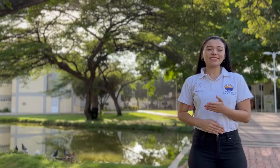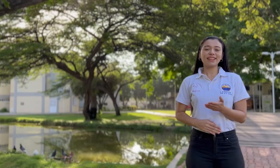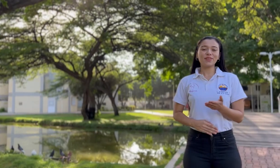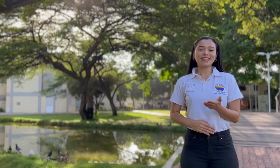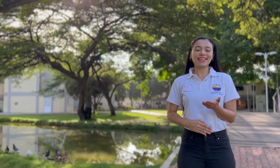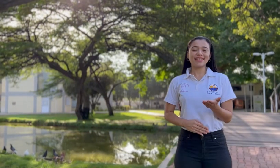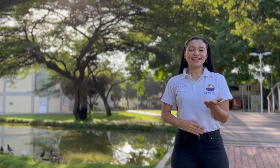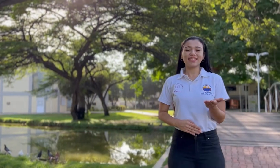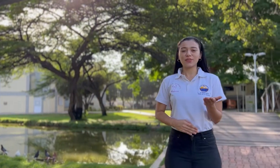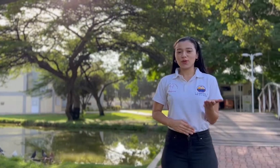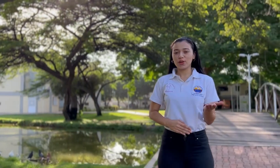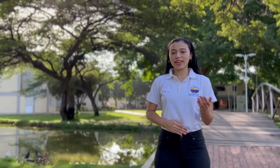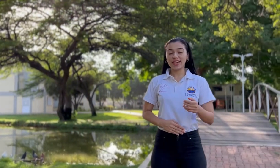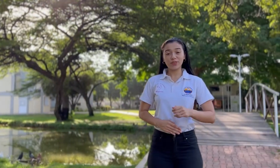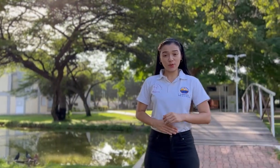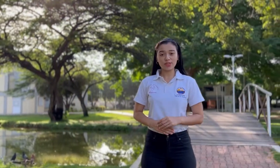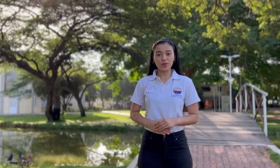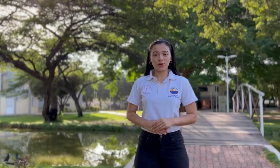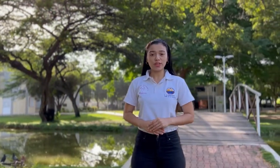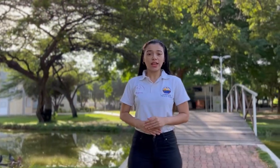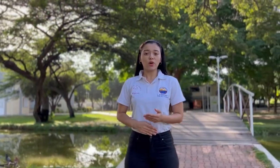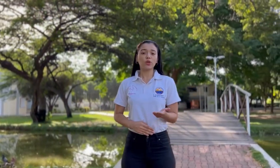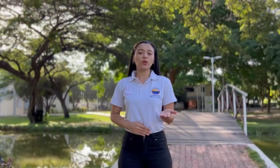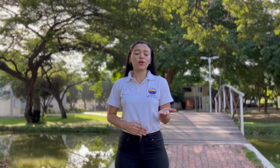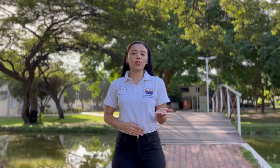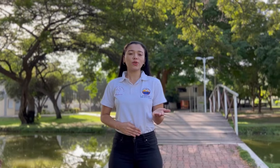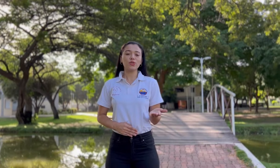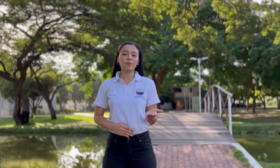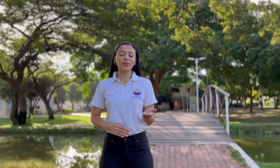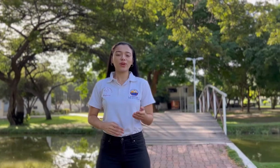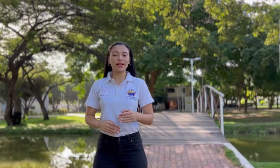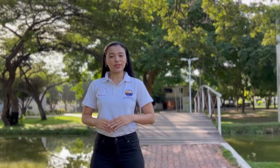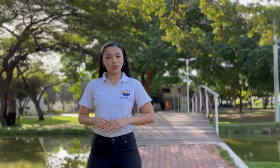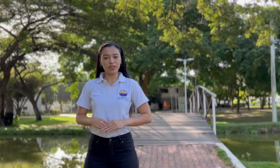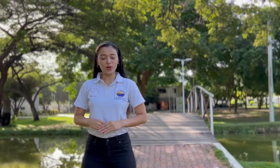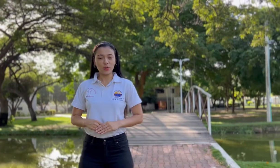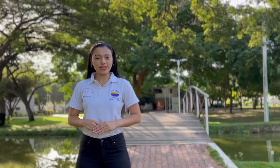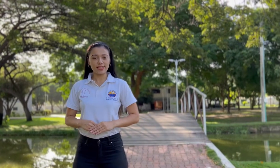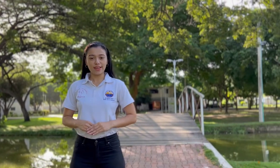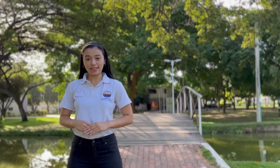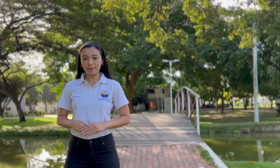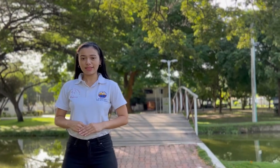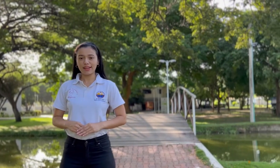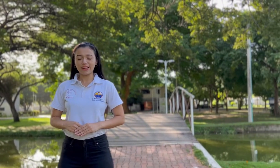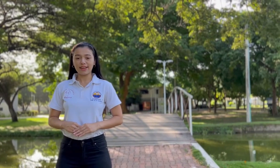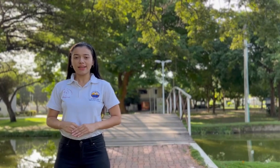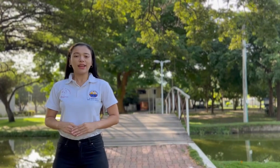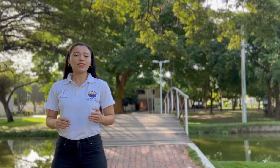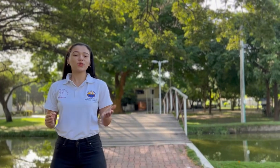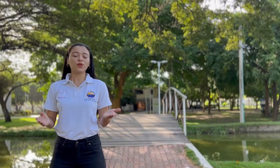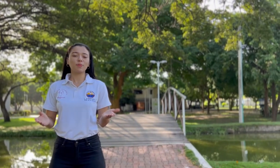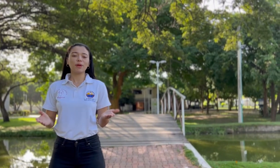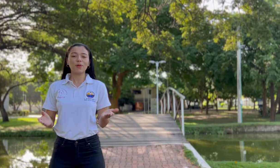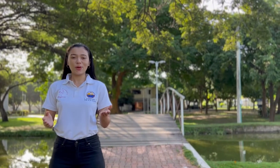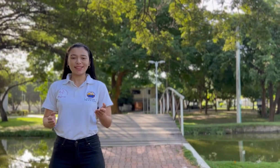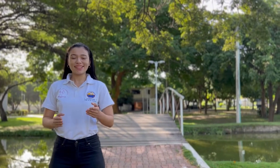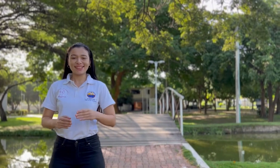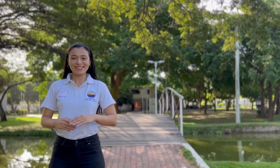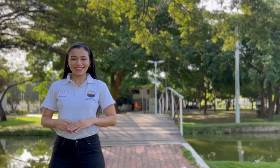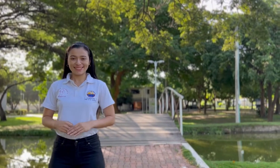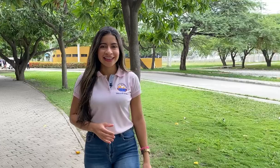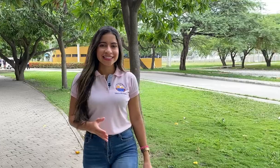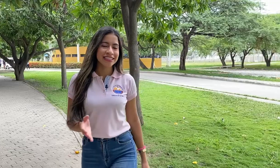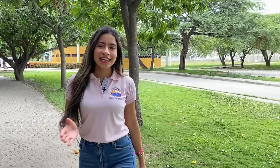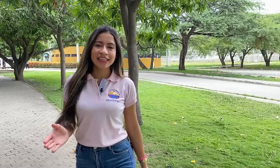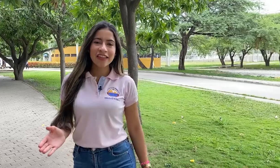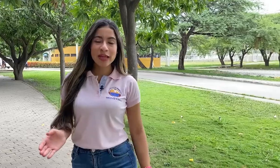El Ministerio de Ciencia, Tecnología e Innovación otorgó reconocimiento al rector de la Universidad del Magdalena, el doctor Pablo Vera